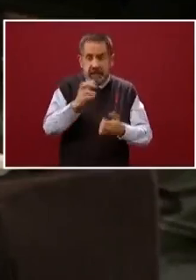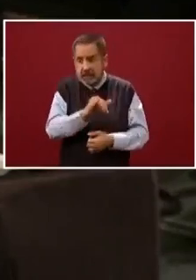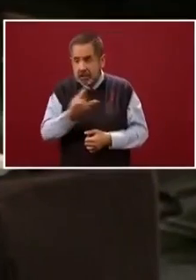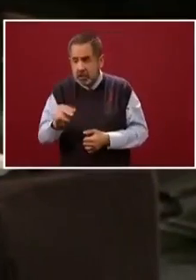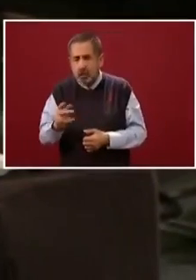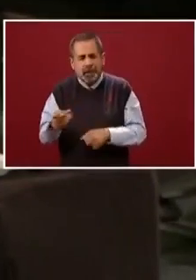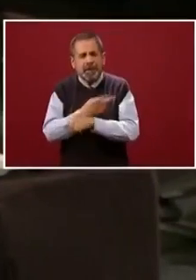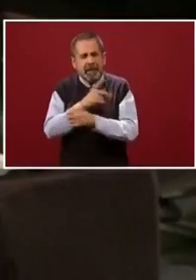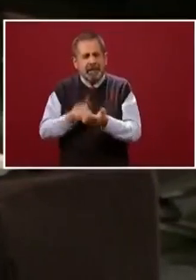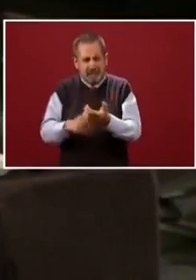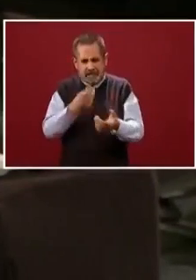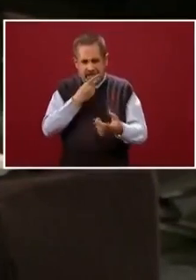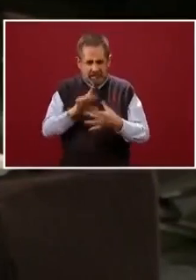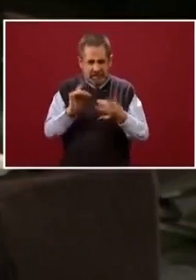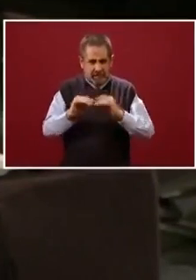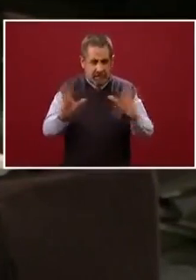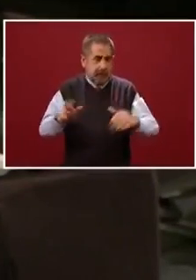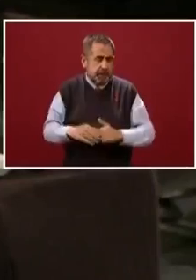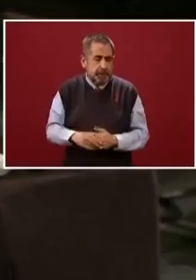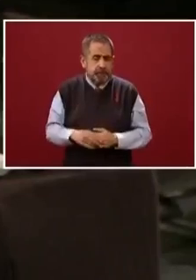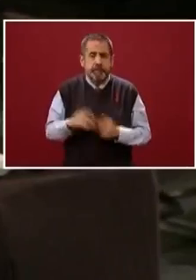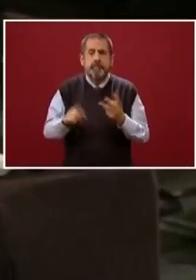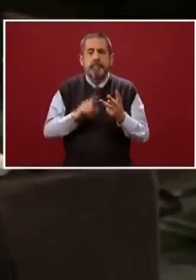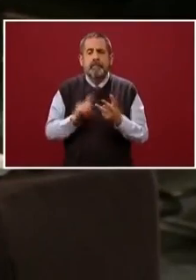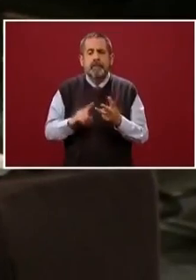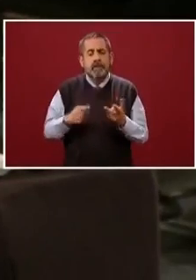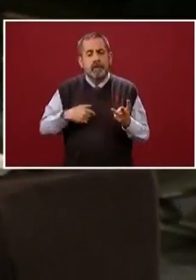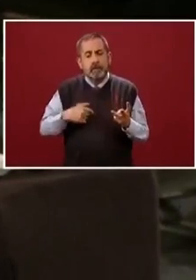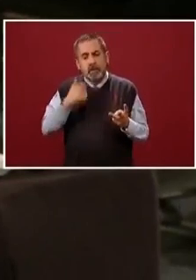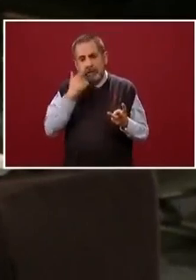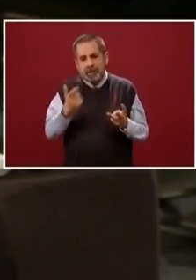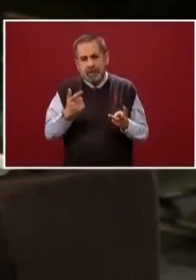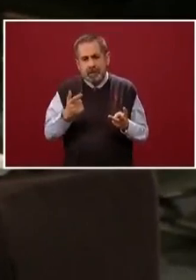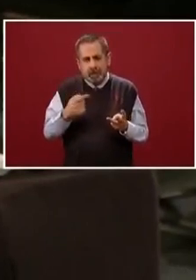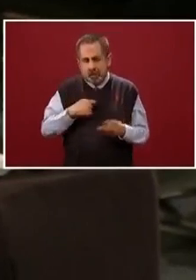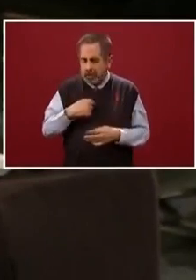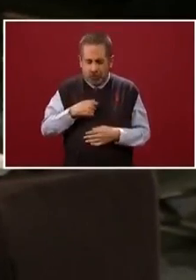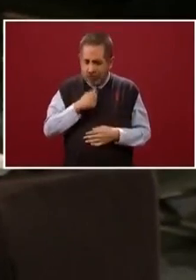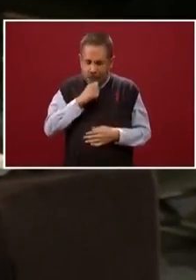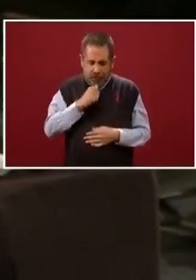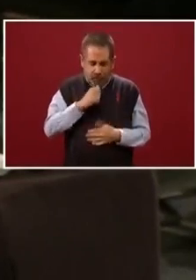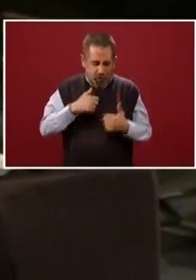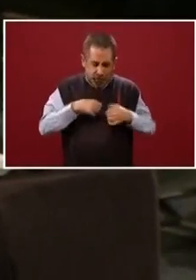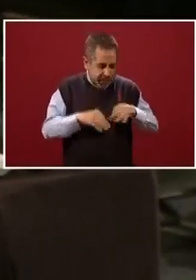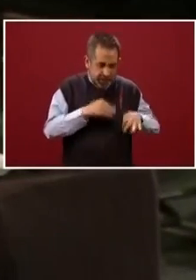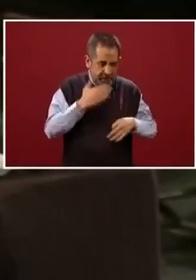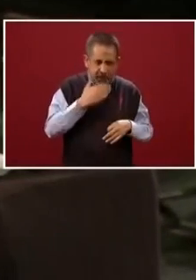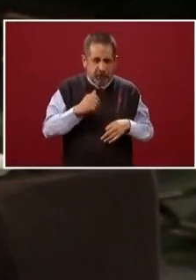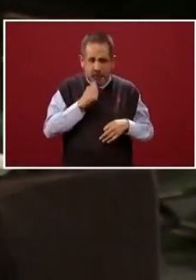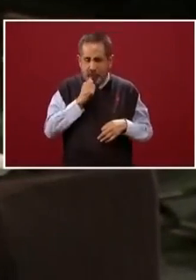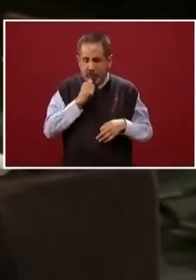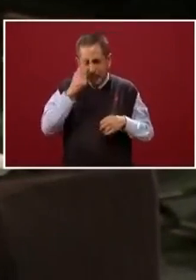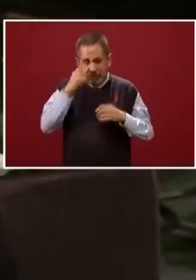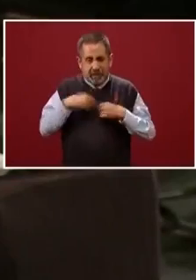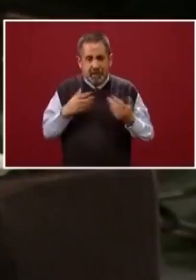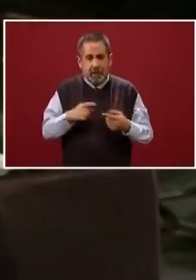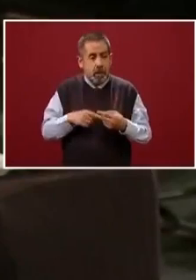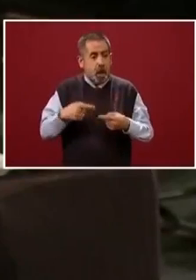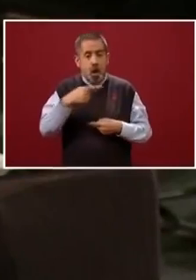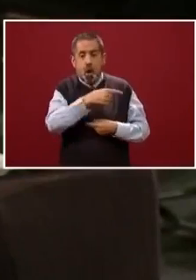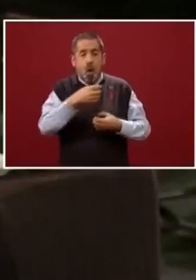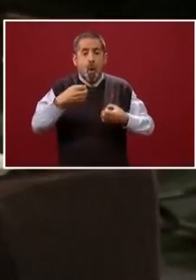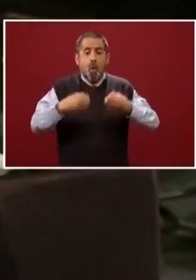si nos puede aclarar algo al respecto. Y finalmente, yo creo que no he hecho bien mi trabajo o no hemos hecho bien nuestro trabajo, porque un juez